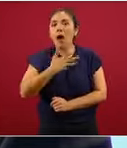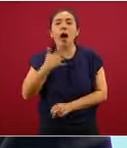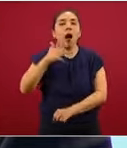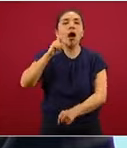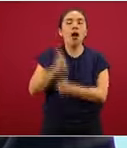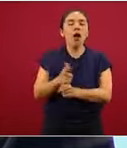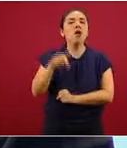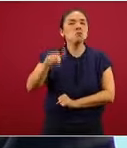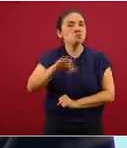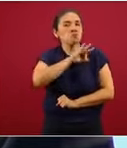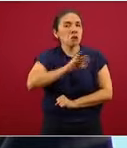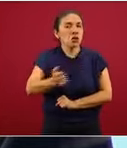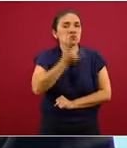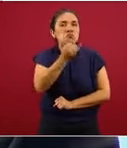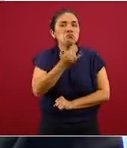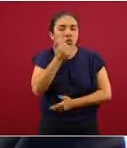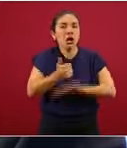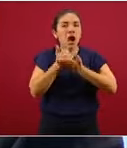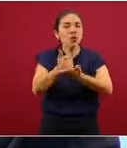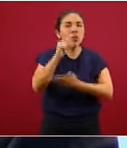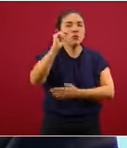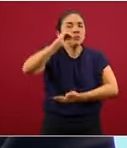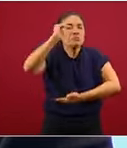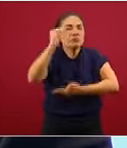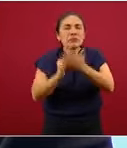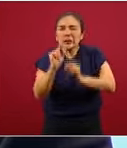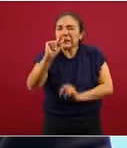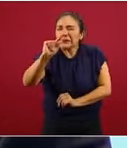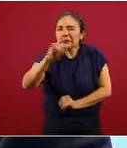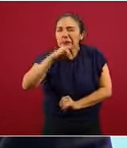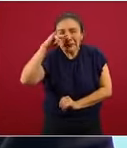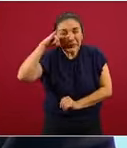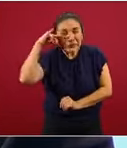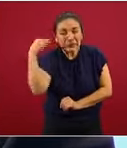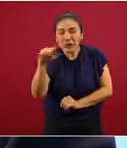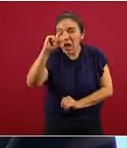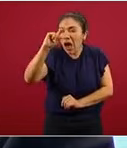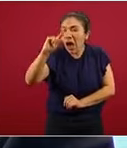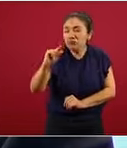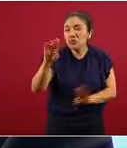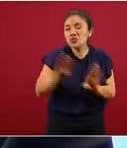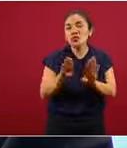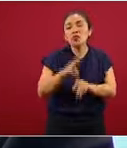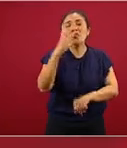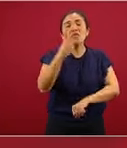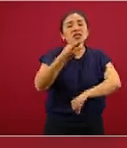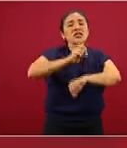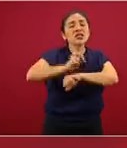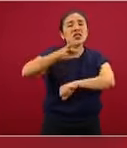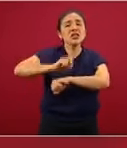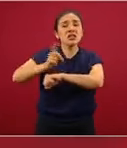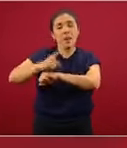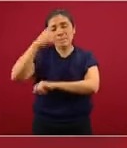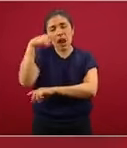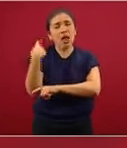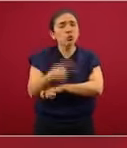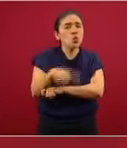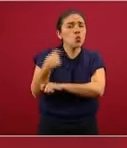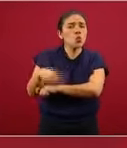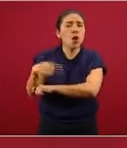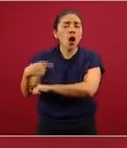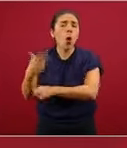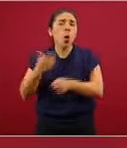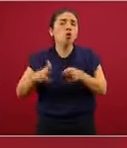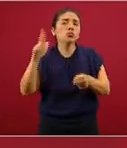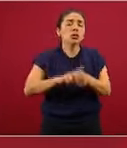que podían tener una reducción muy modesta de un promedio de 3 días en la duración de hospitalización.